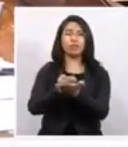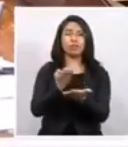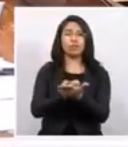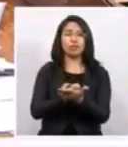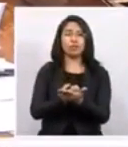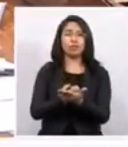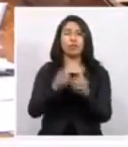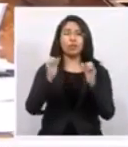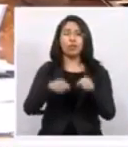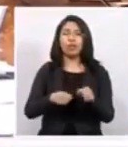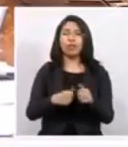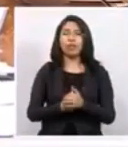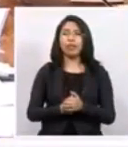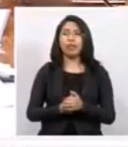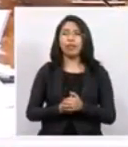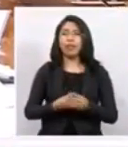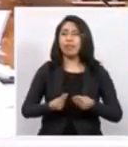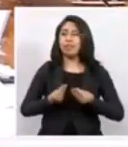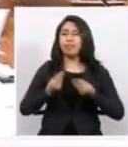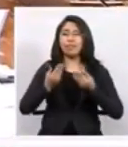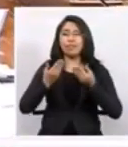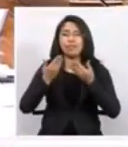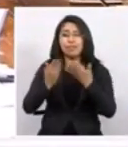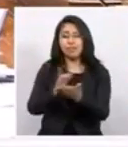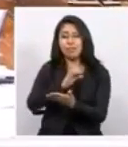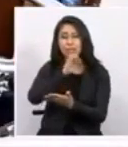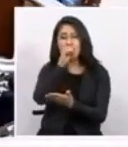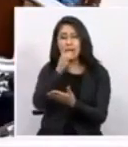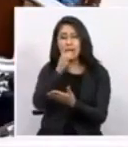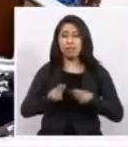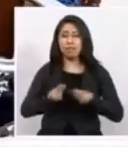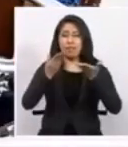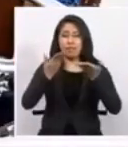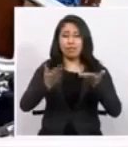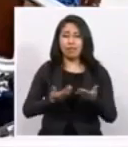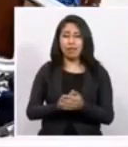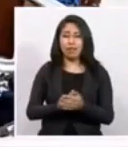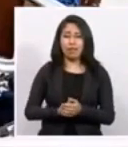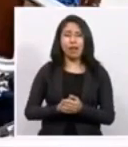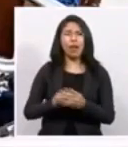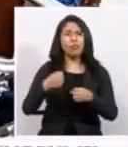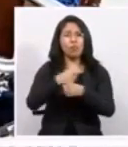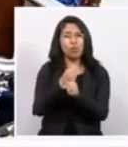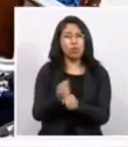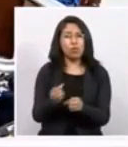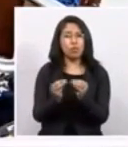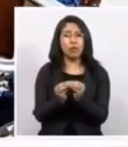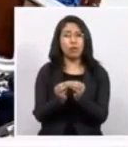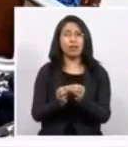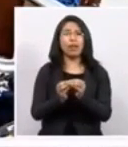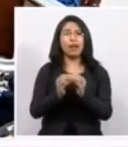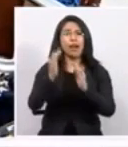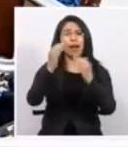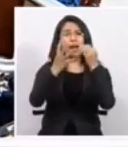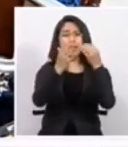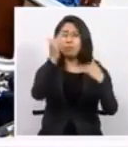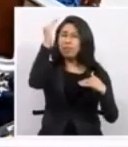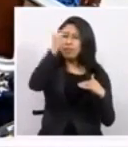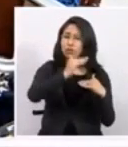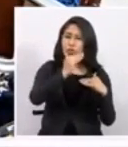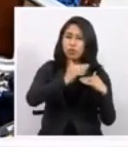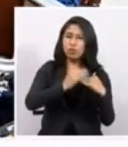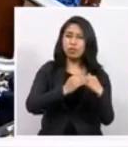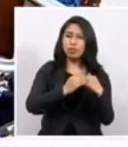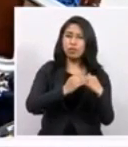de generar certidumbre, de generar crecimiento con redistribución del ingreso, de reducir las desigualdades económicas y